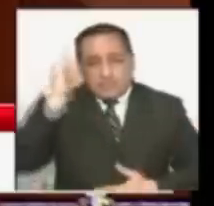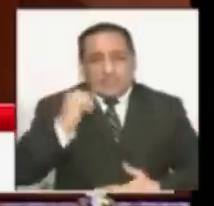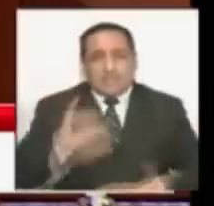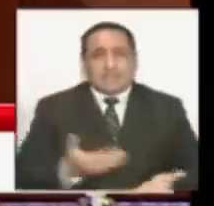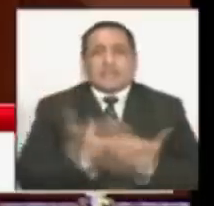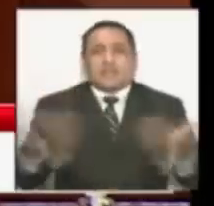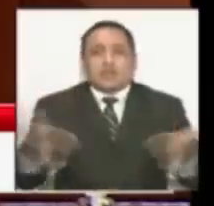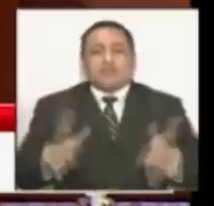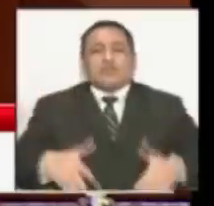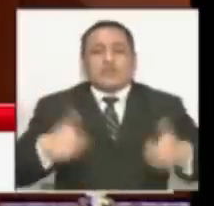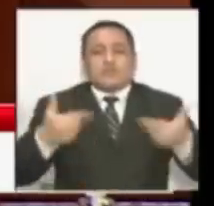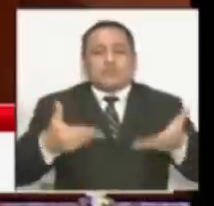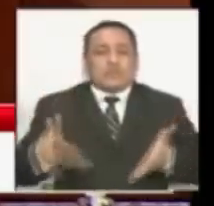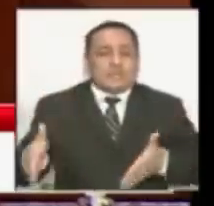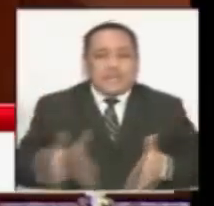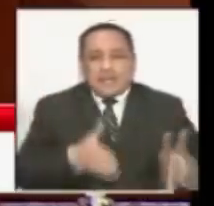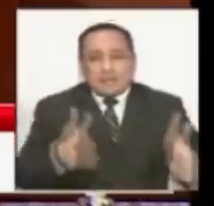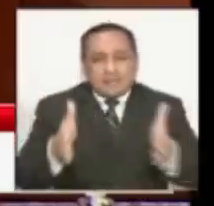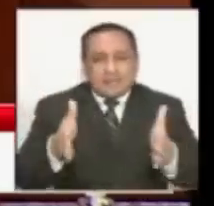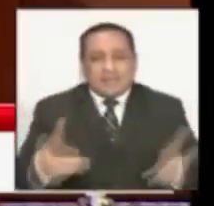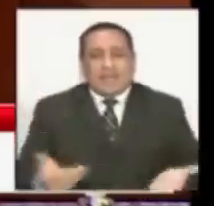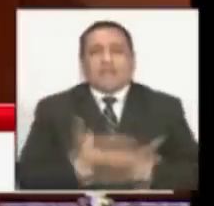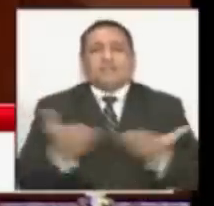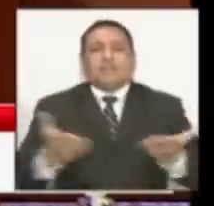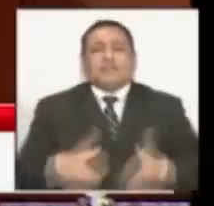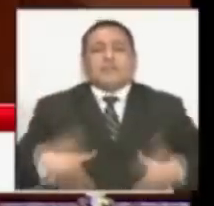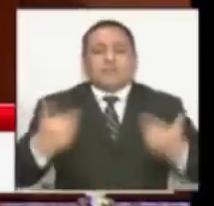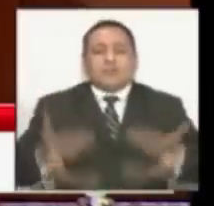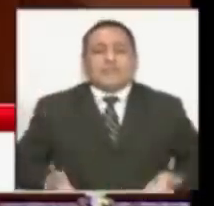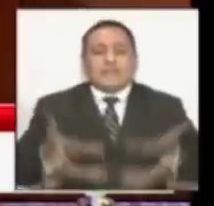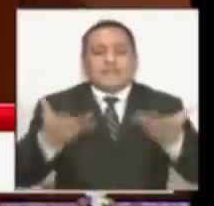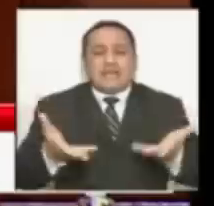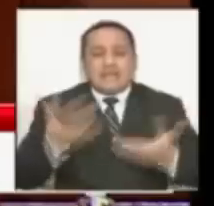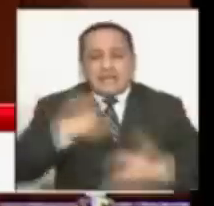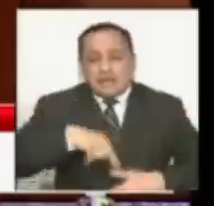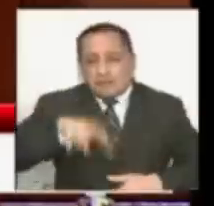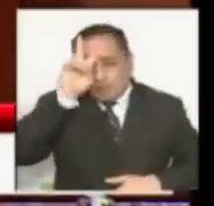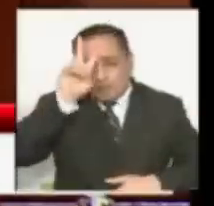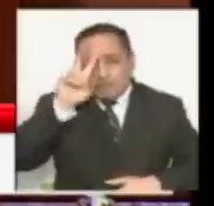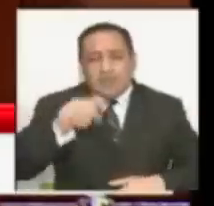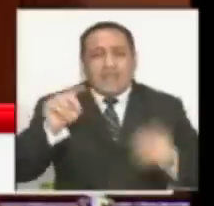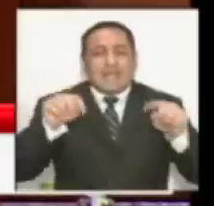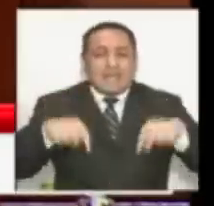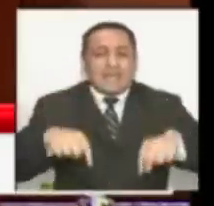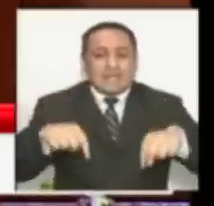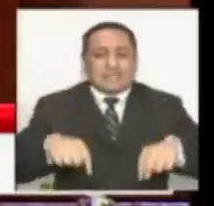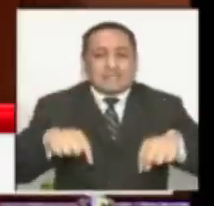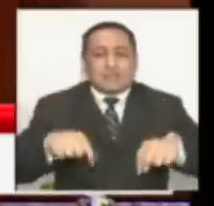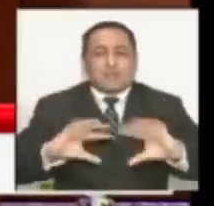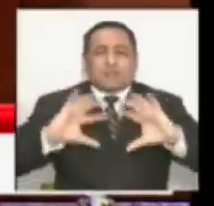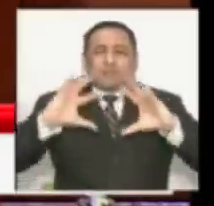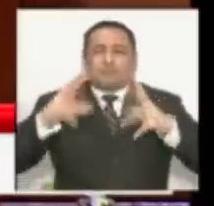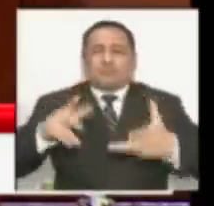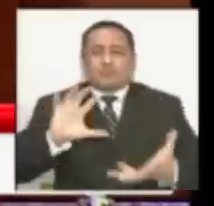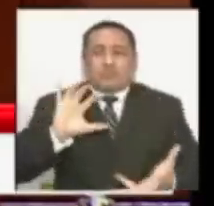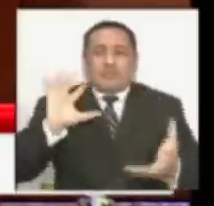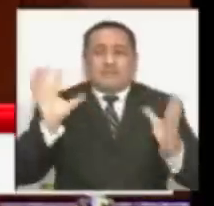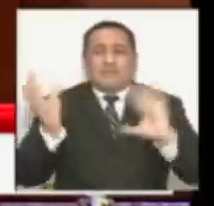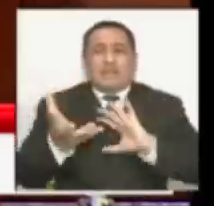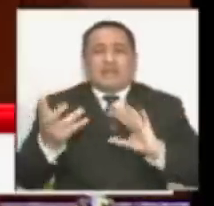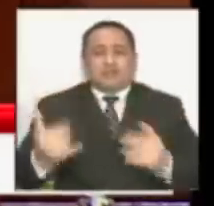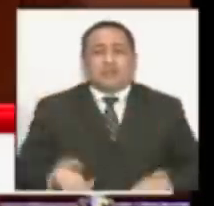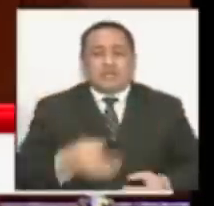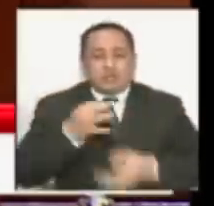hacia dónde puede dirigirse y hacia dónde puede llegar nuestro país en este mundo tan turbulento